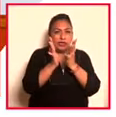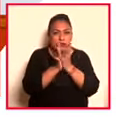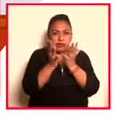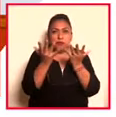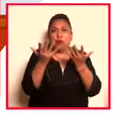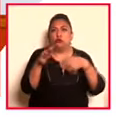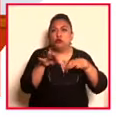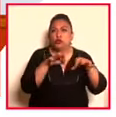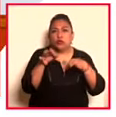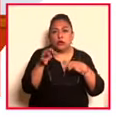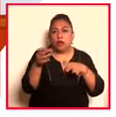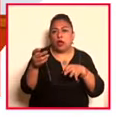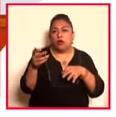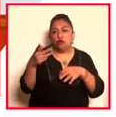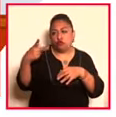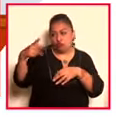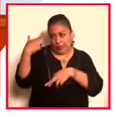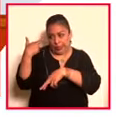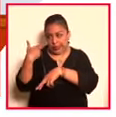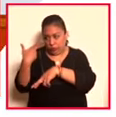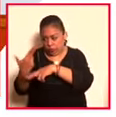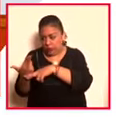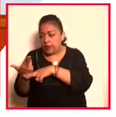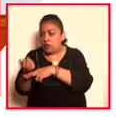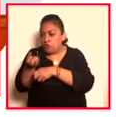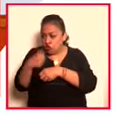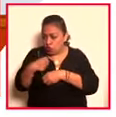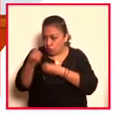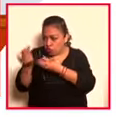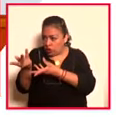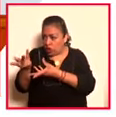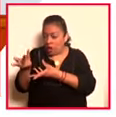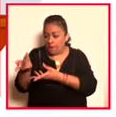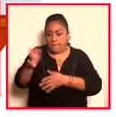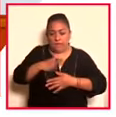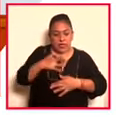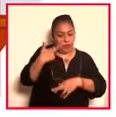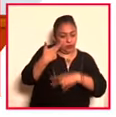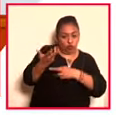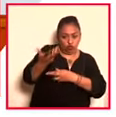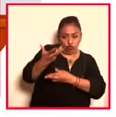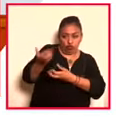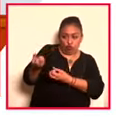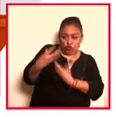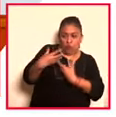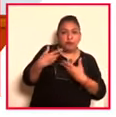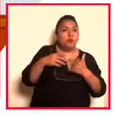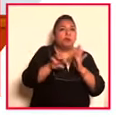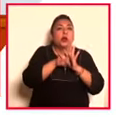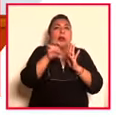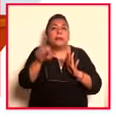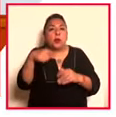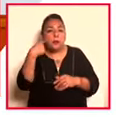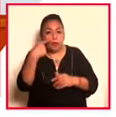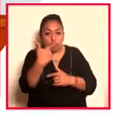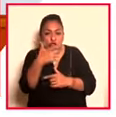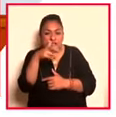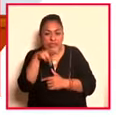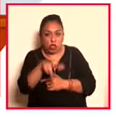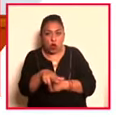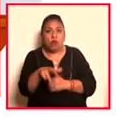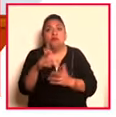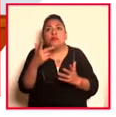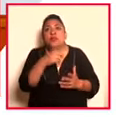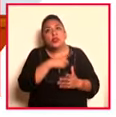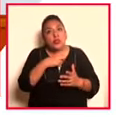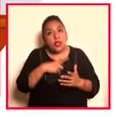labores del otro, digamos, lo que venían a ser las labores del otro. De pronto descubrimos que creemos, por ejemplo, en que el guión debe estar